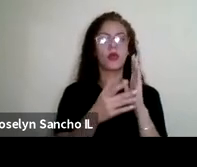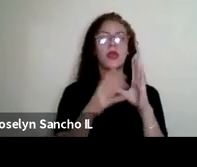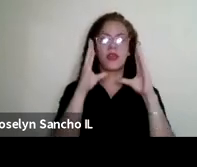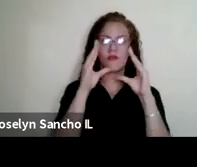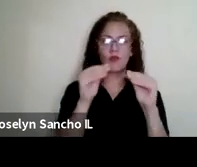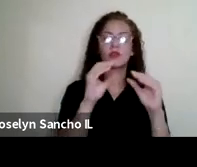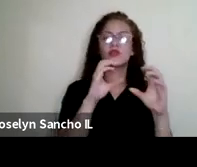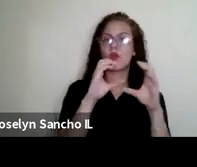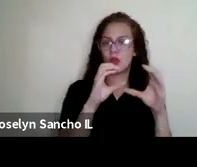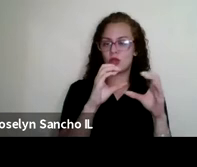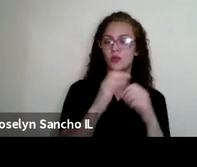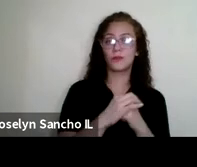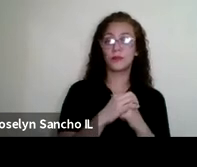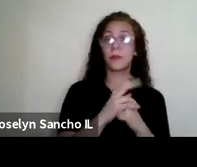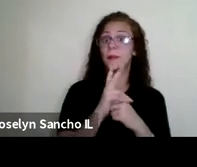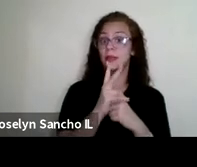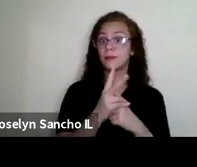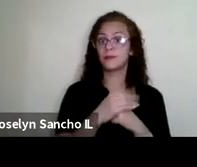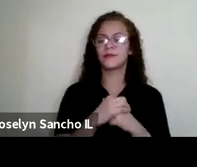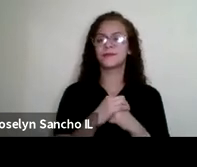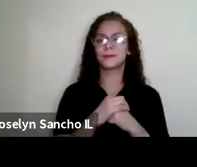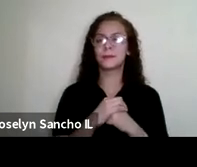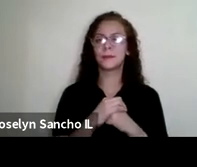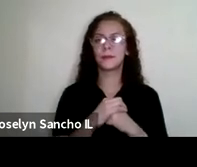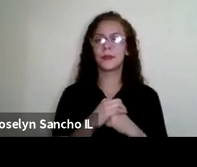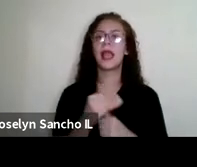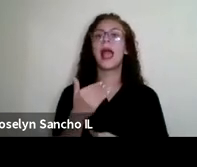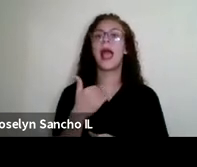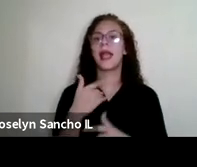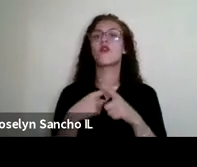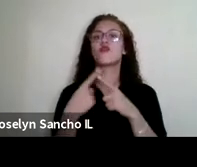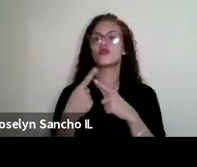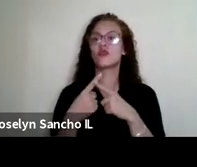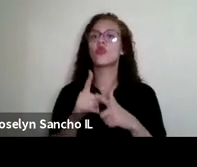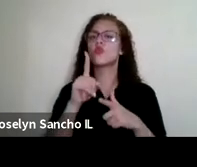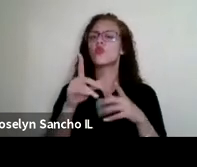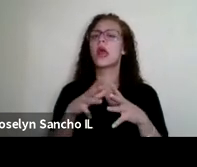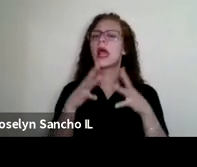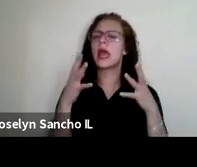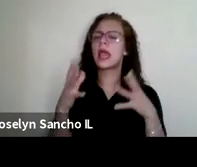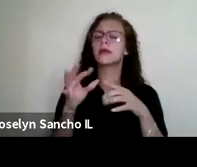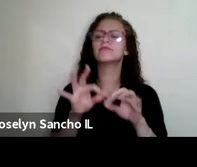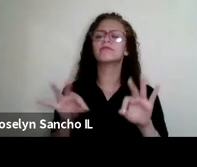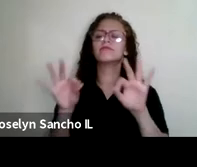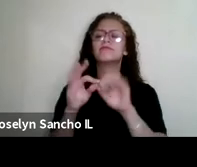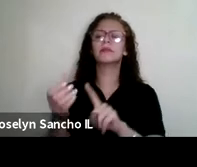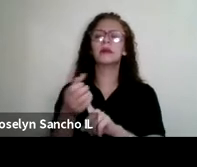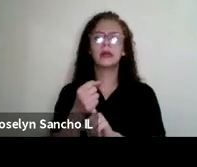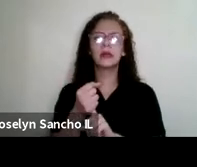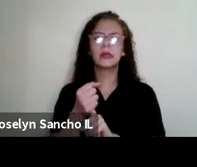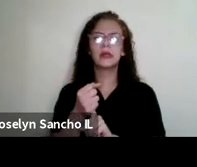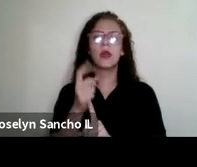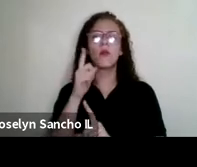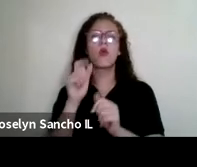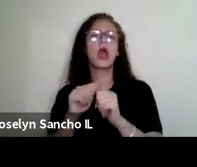y comunicación, ¿verdad? Hay entonces una gran predilección de las chicas por el área